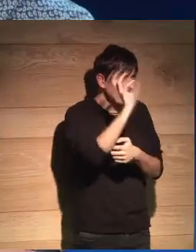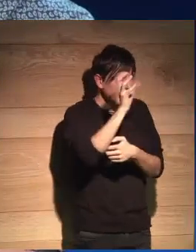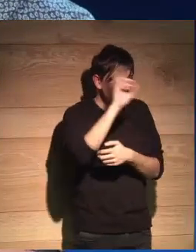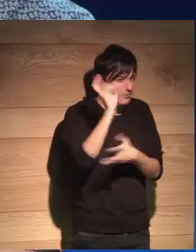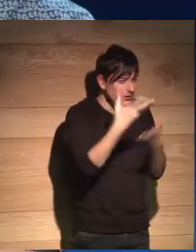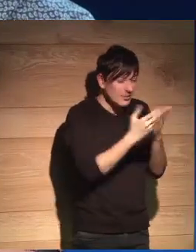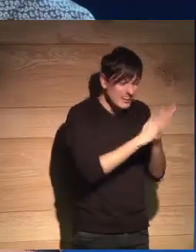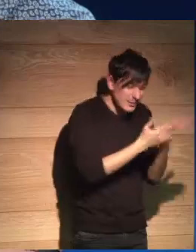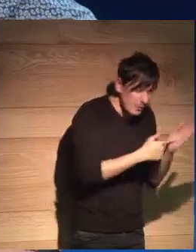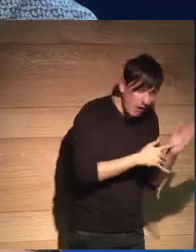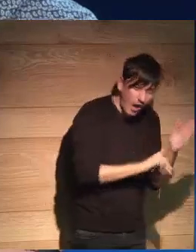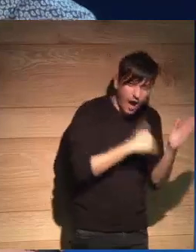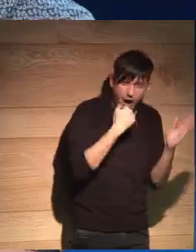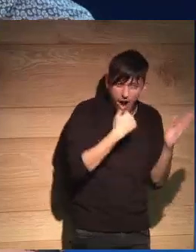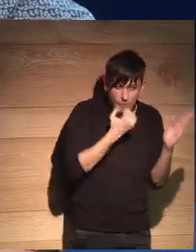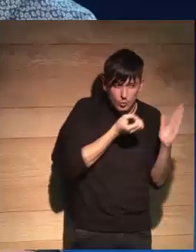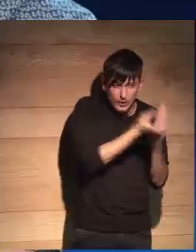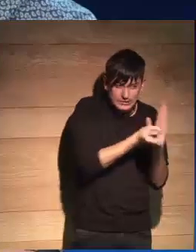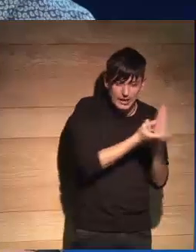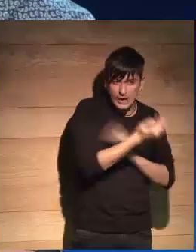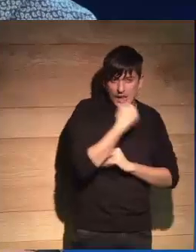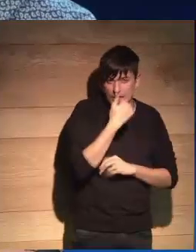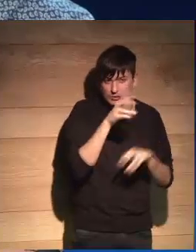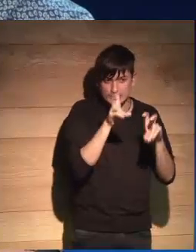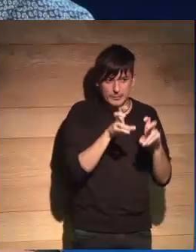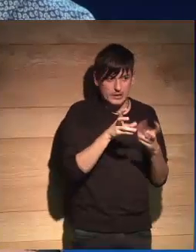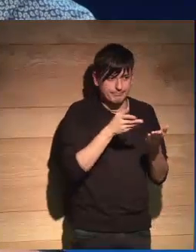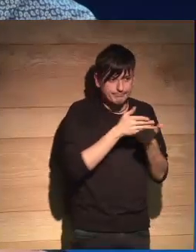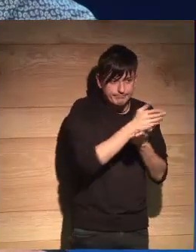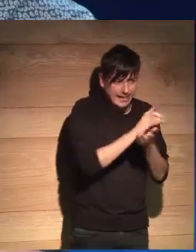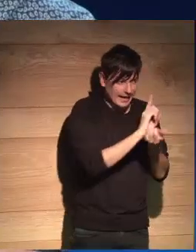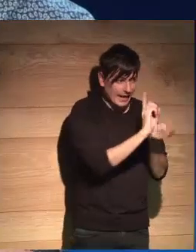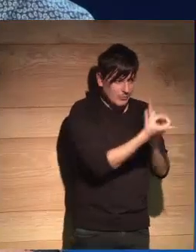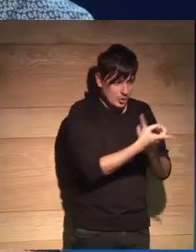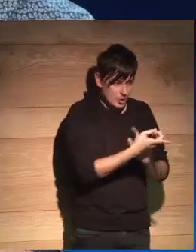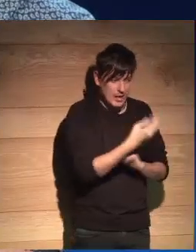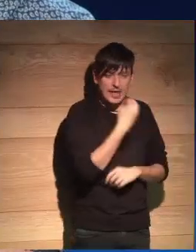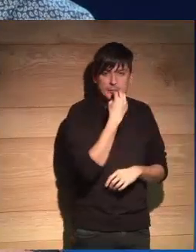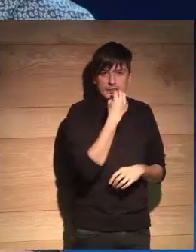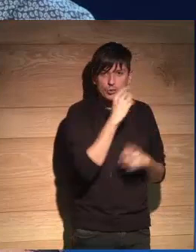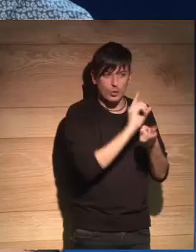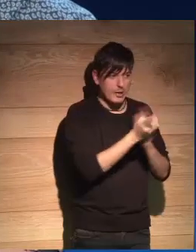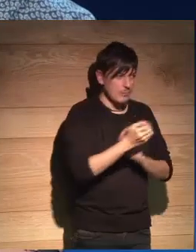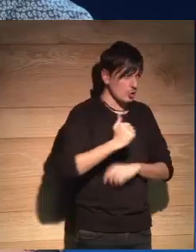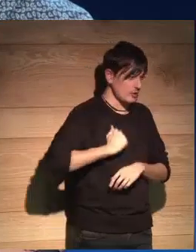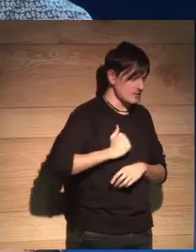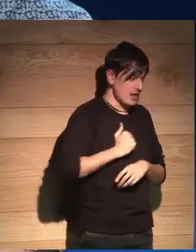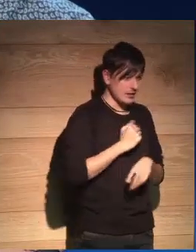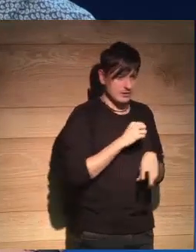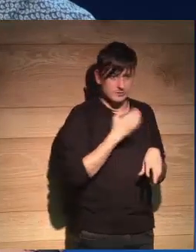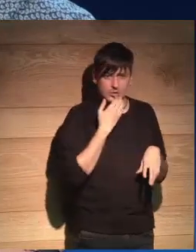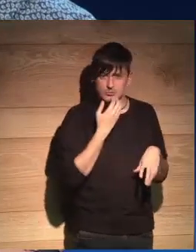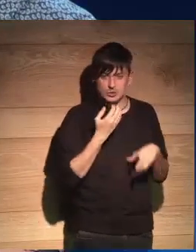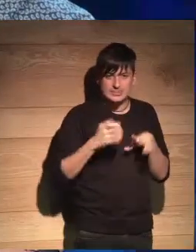apuntas algunas posibles vías de cambio en la alimentación, por ejemplo, de aprovechar nuevos tipos de alimentos,